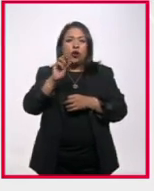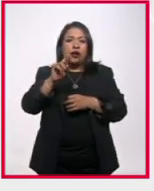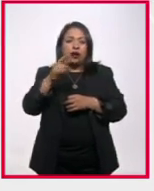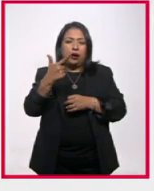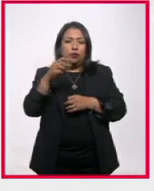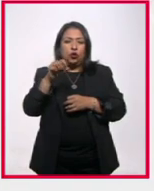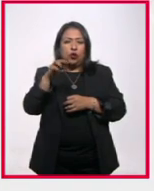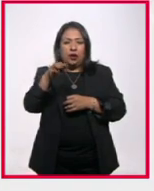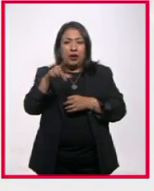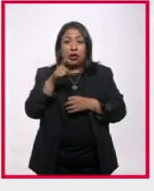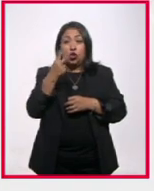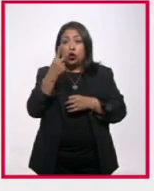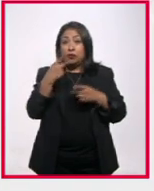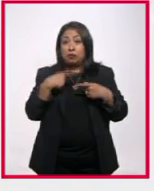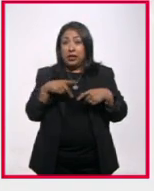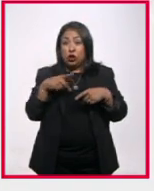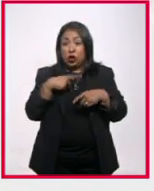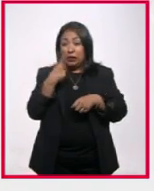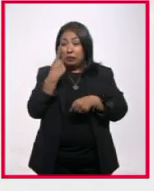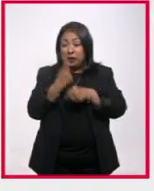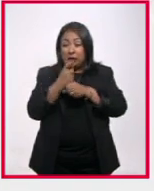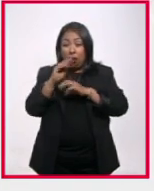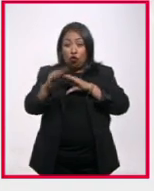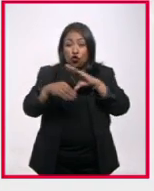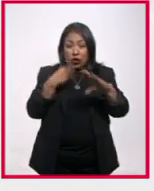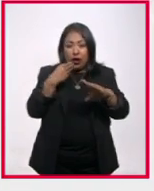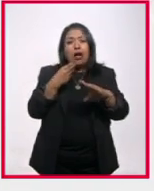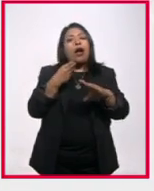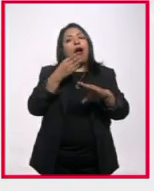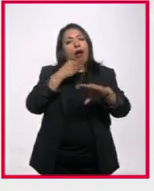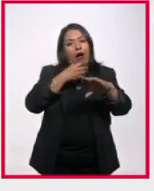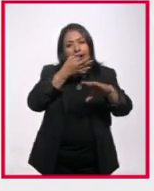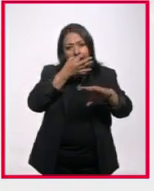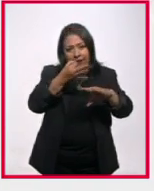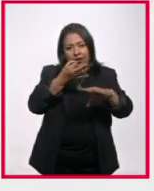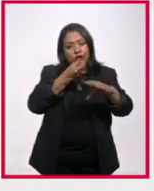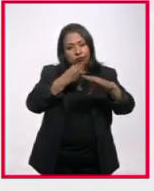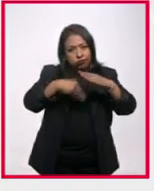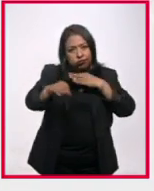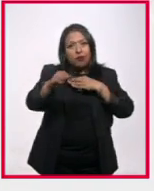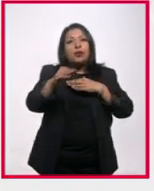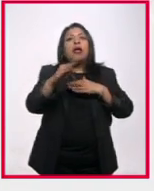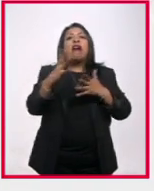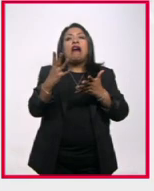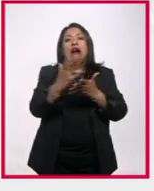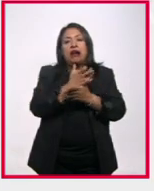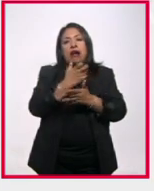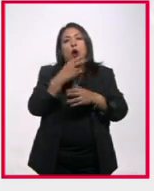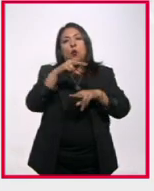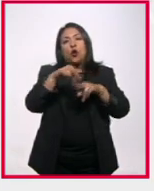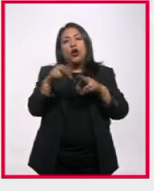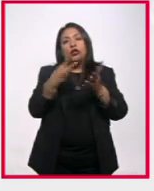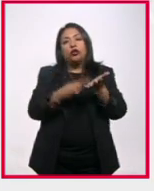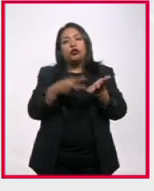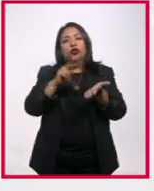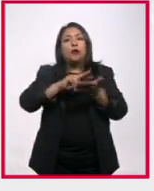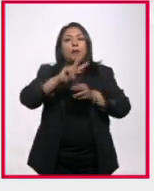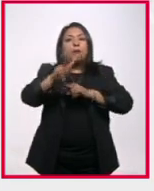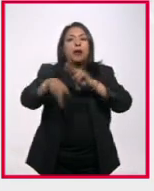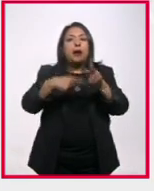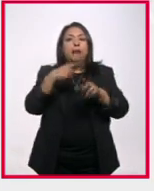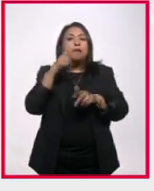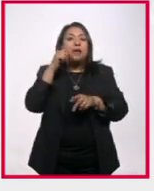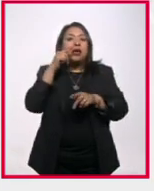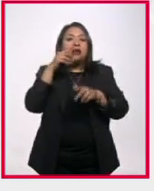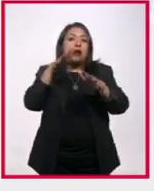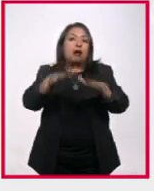noticias22@canal22.org.mx. Las dos primeras personas que escriban por este mismo medio serán notificadas de que ganaron el pase doble para asistir mañana a este